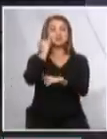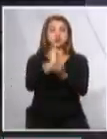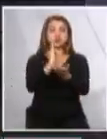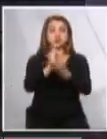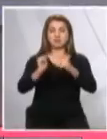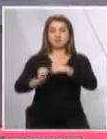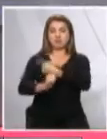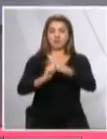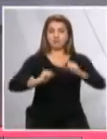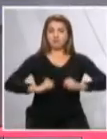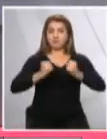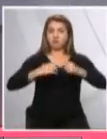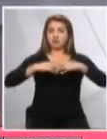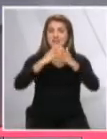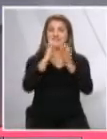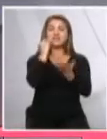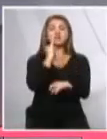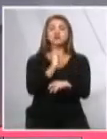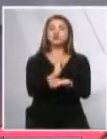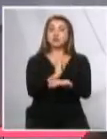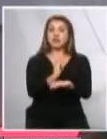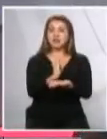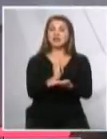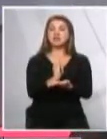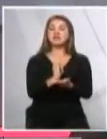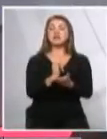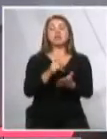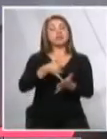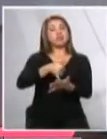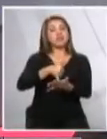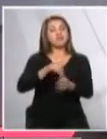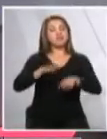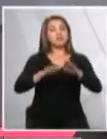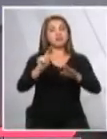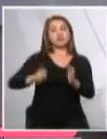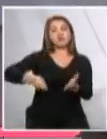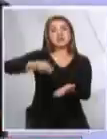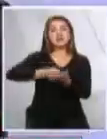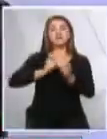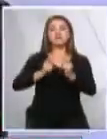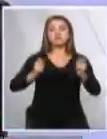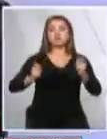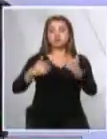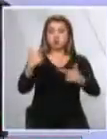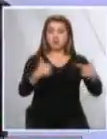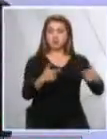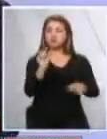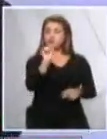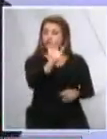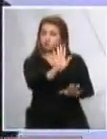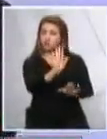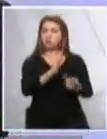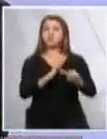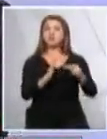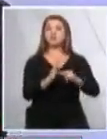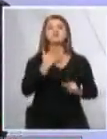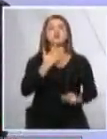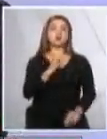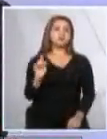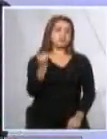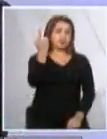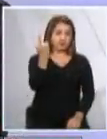para fortalecer una institucionalidad débil respecto al financiamiento de la política. Hay un pequeño problema para eso. Y es que,